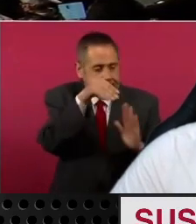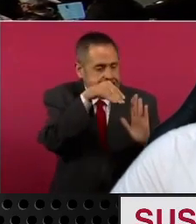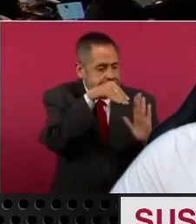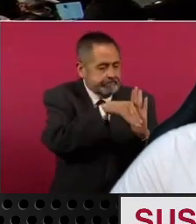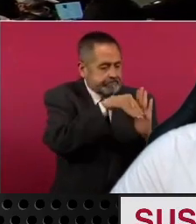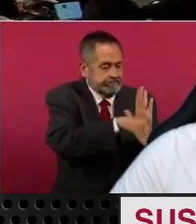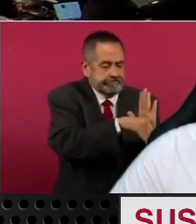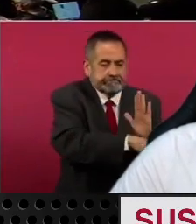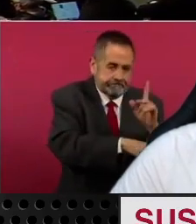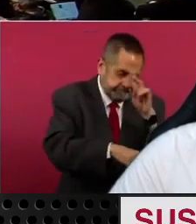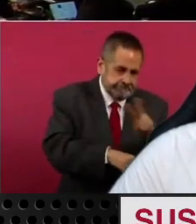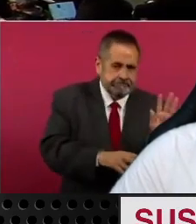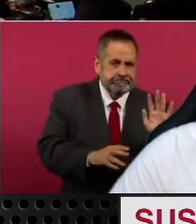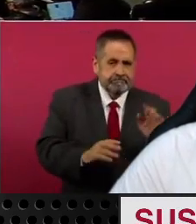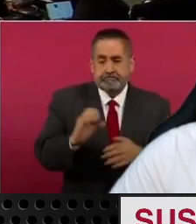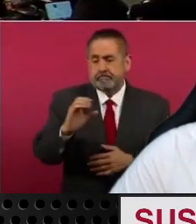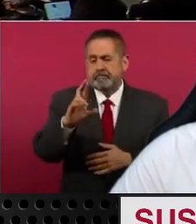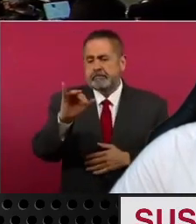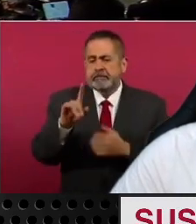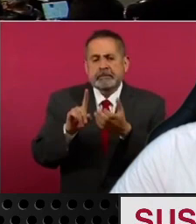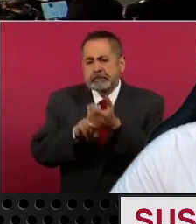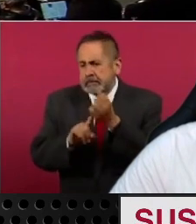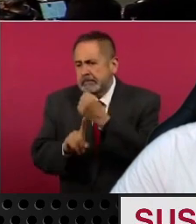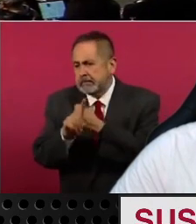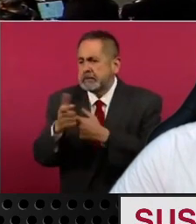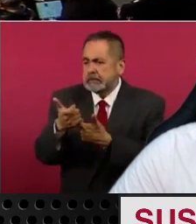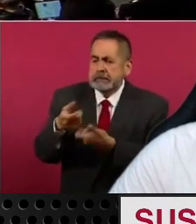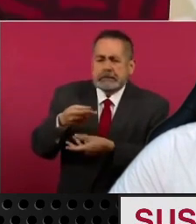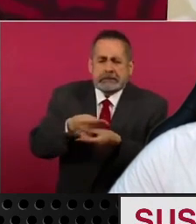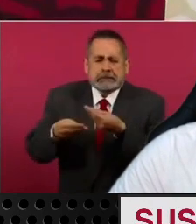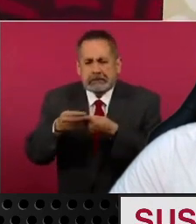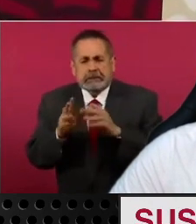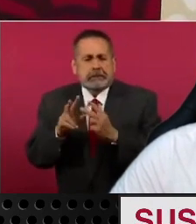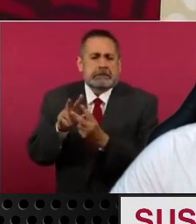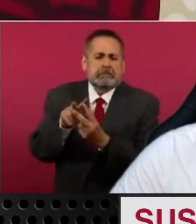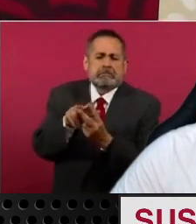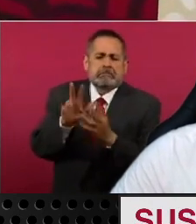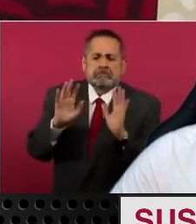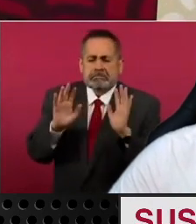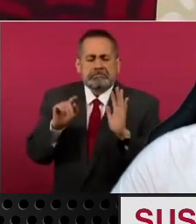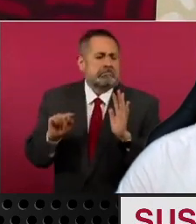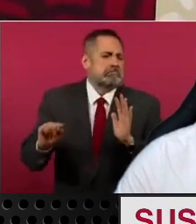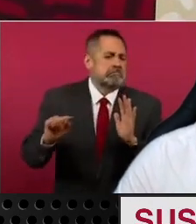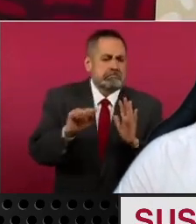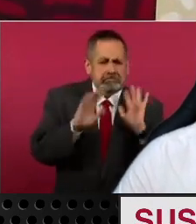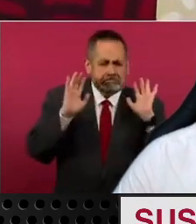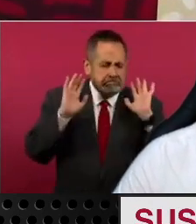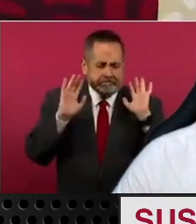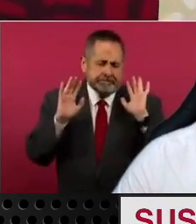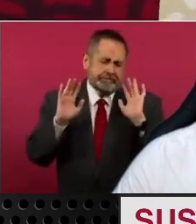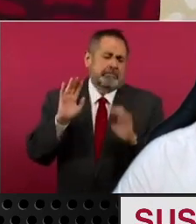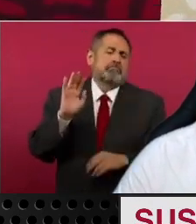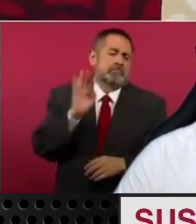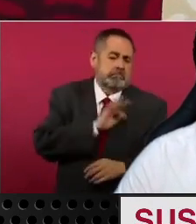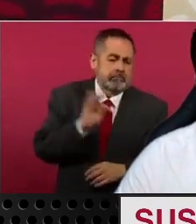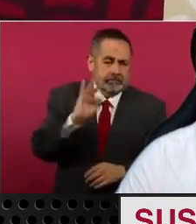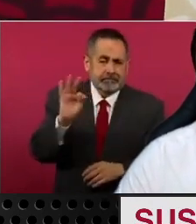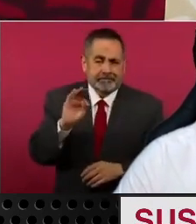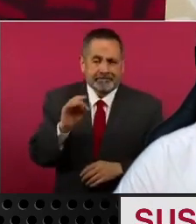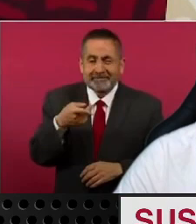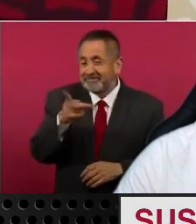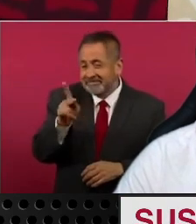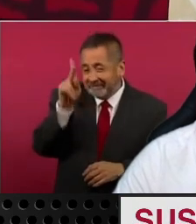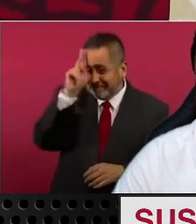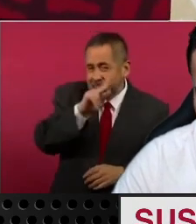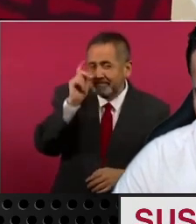en lo económico o en lo social en uno de los campos o de los terrenos de la vida pública fue una